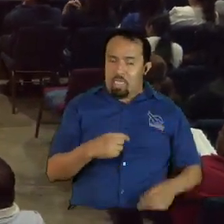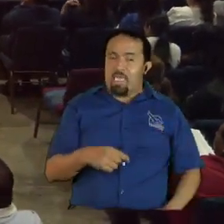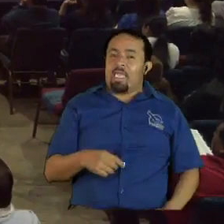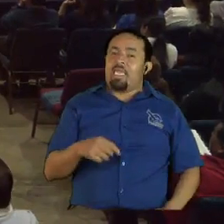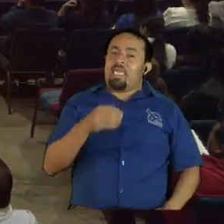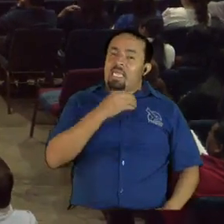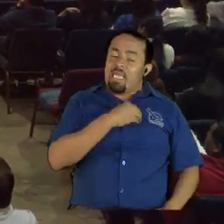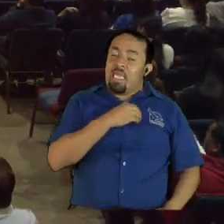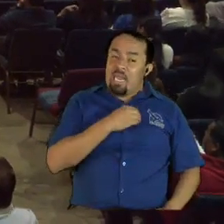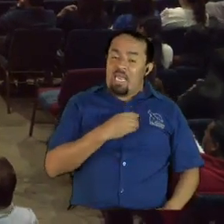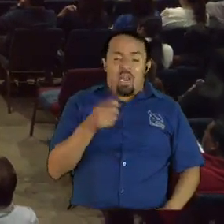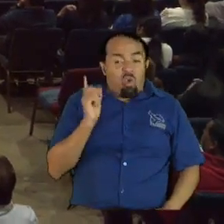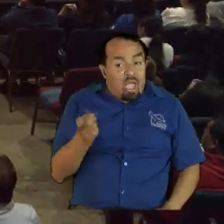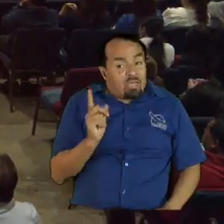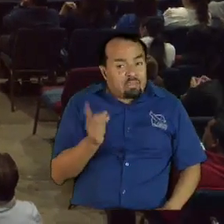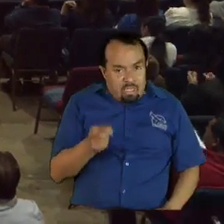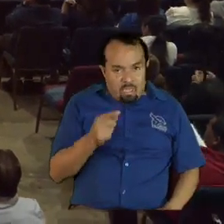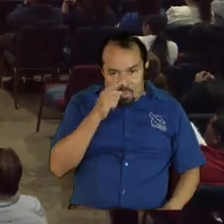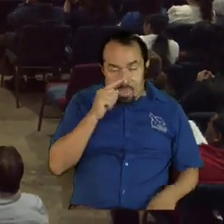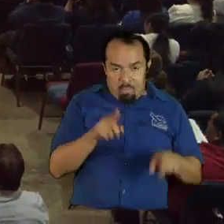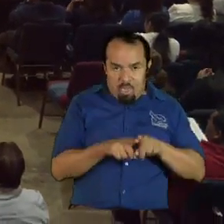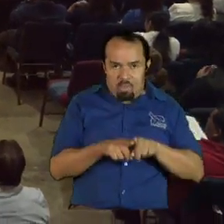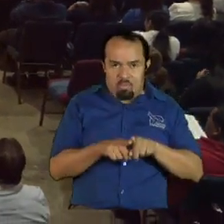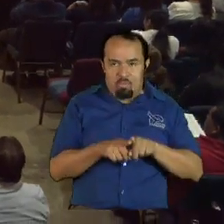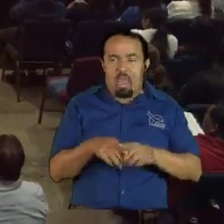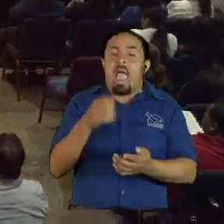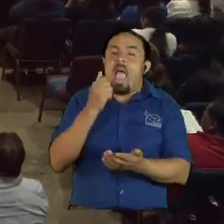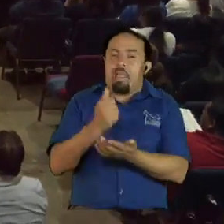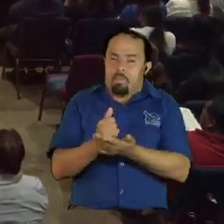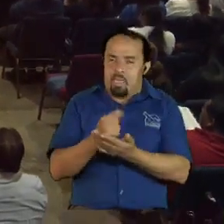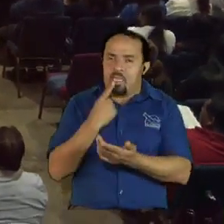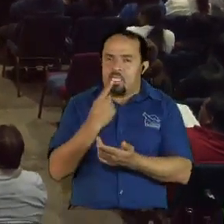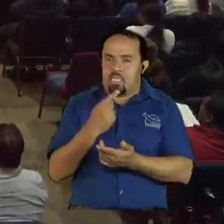Lo que va a pasar es entonces, el castigo puede ser muchos.